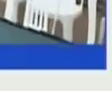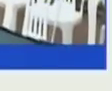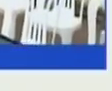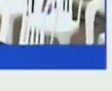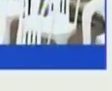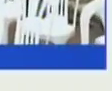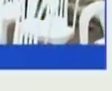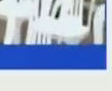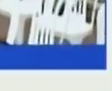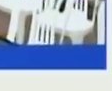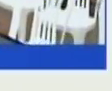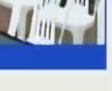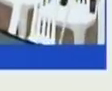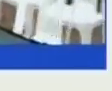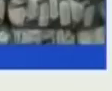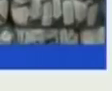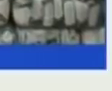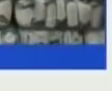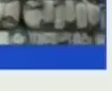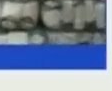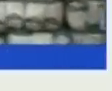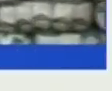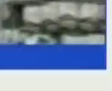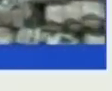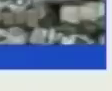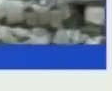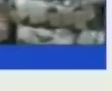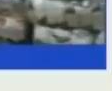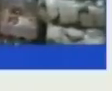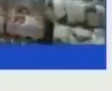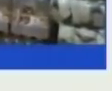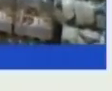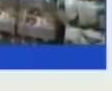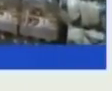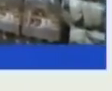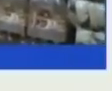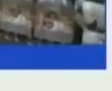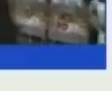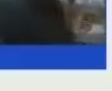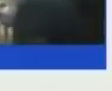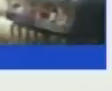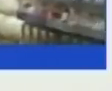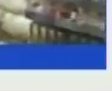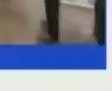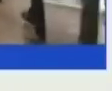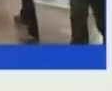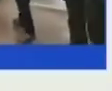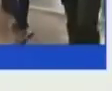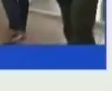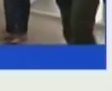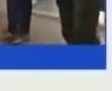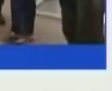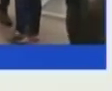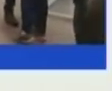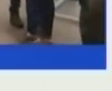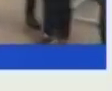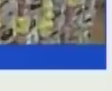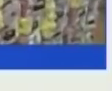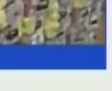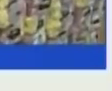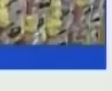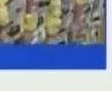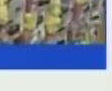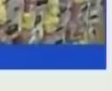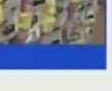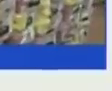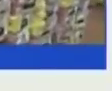que el proceso productivo vaya regularizando la vida económica de Venezuela. Y es la base para que se consoliden los CLAP como gran